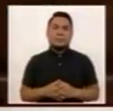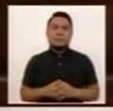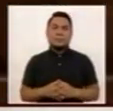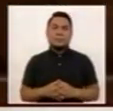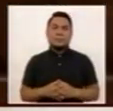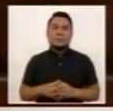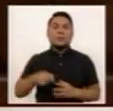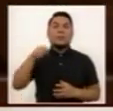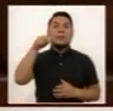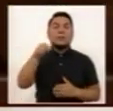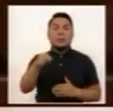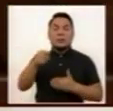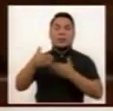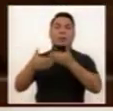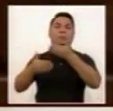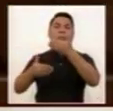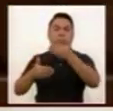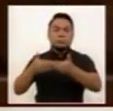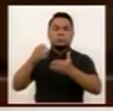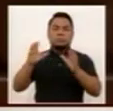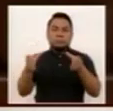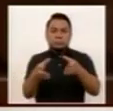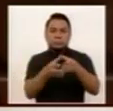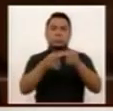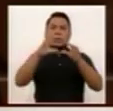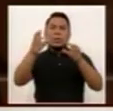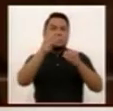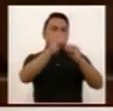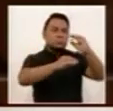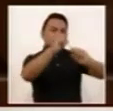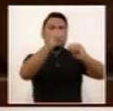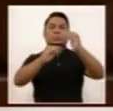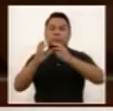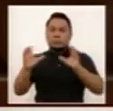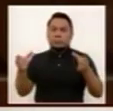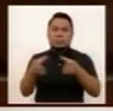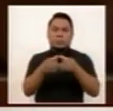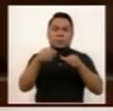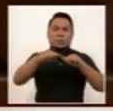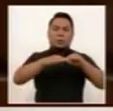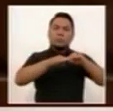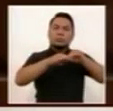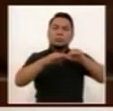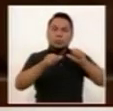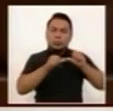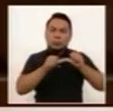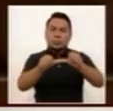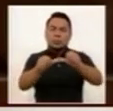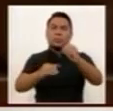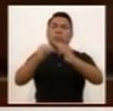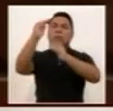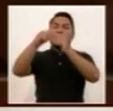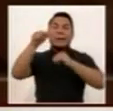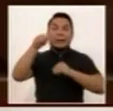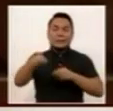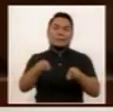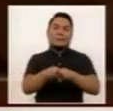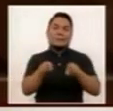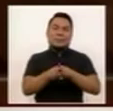La construcción de infraestructura sostenible también será un pilar de nuestra